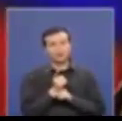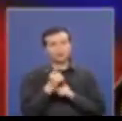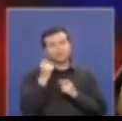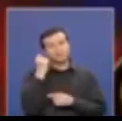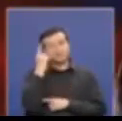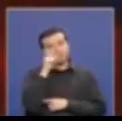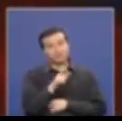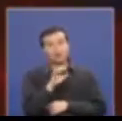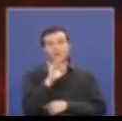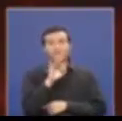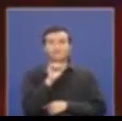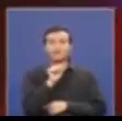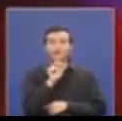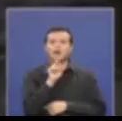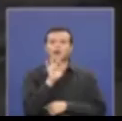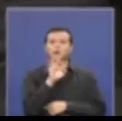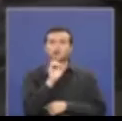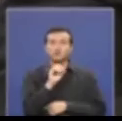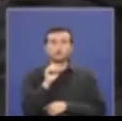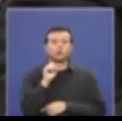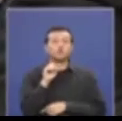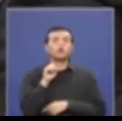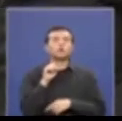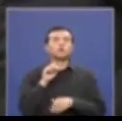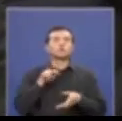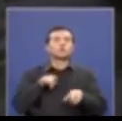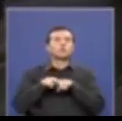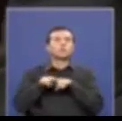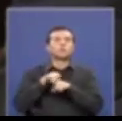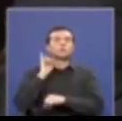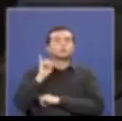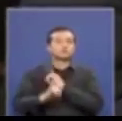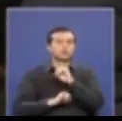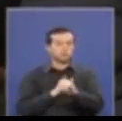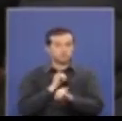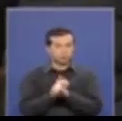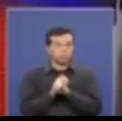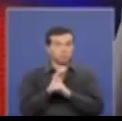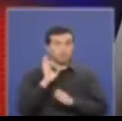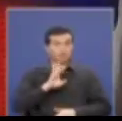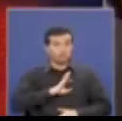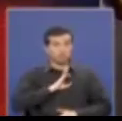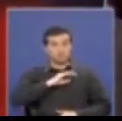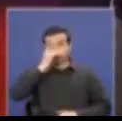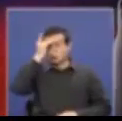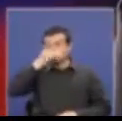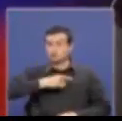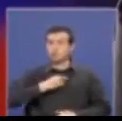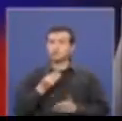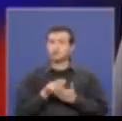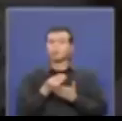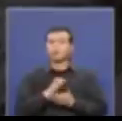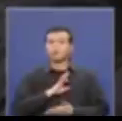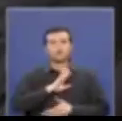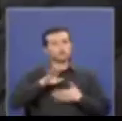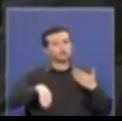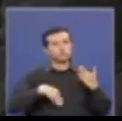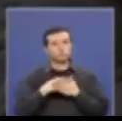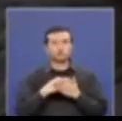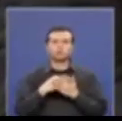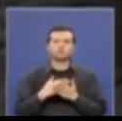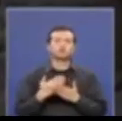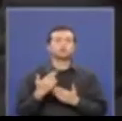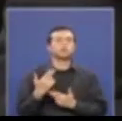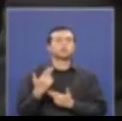entiende un tipo como Fausto Cobo, ¿no? Fue un concurso internacional, presidente, en el que no hay... ¿Y los técnicos, los que deciden la compra, quiénes son? Todos fueron de la FAE, todos